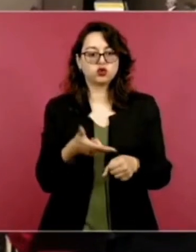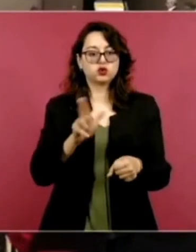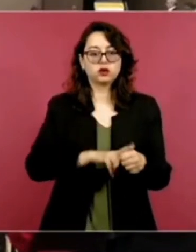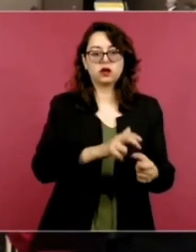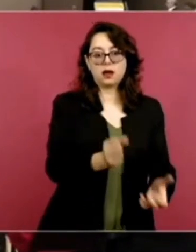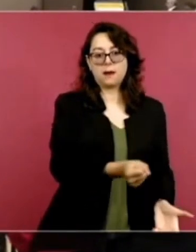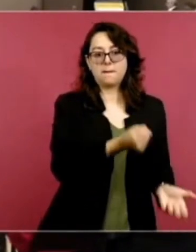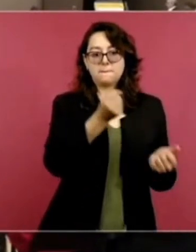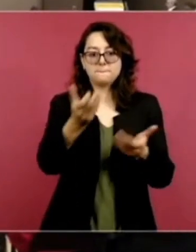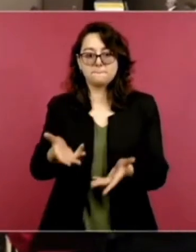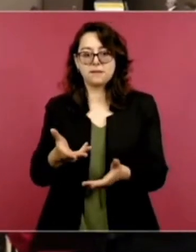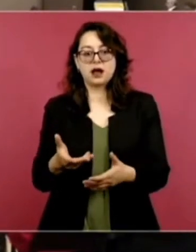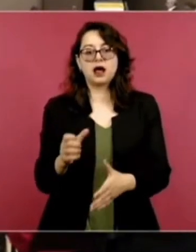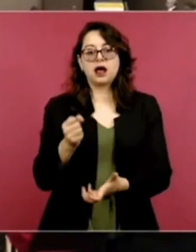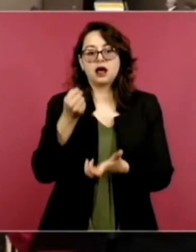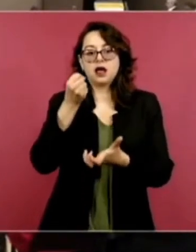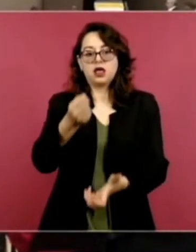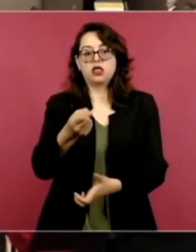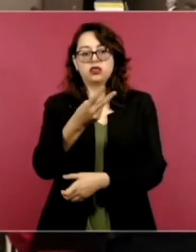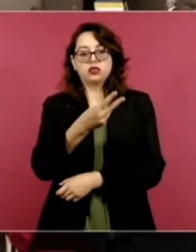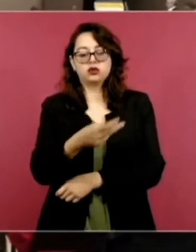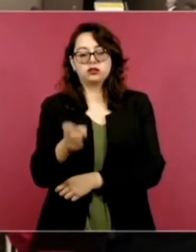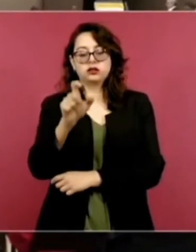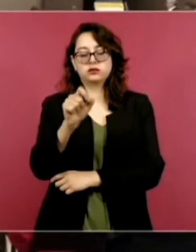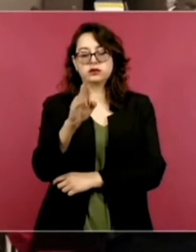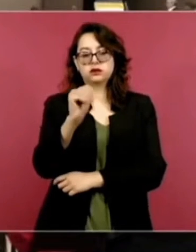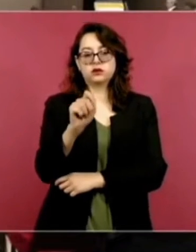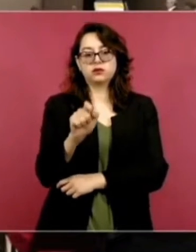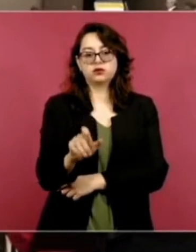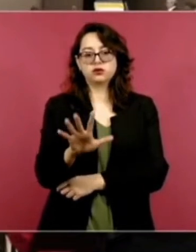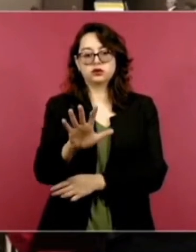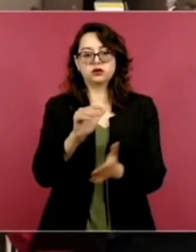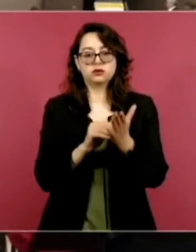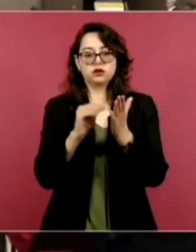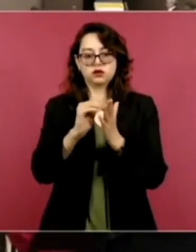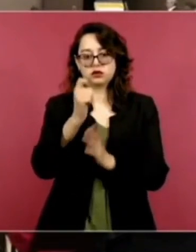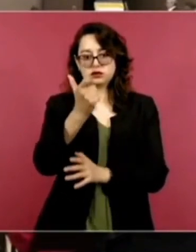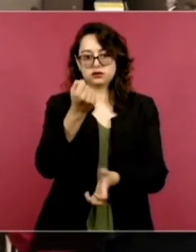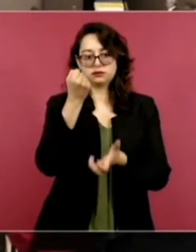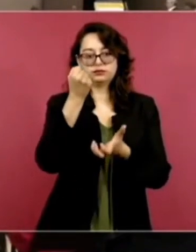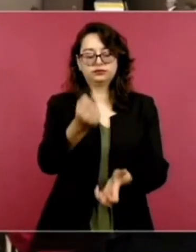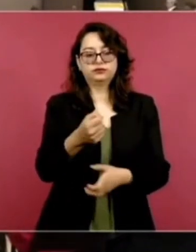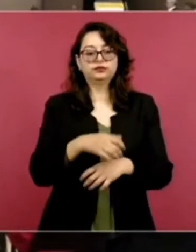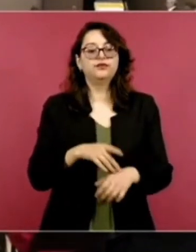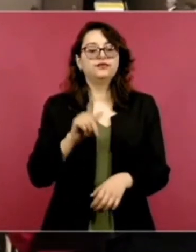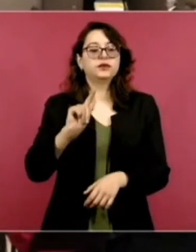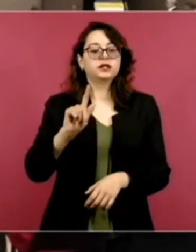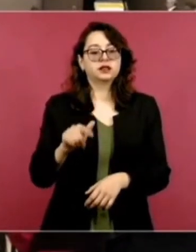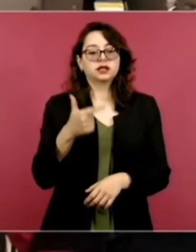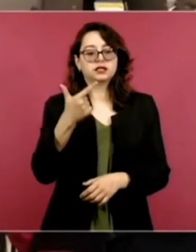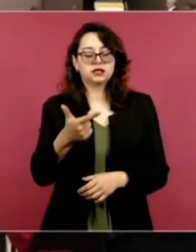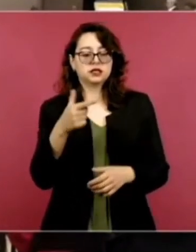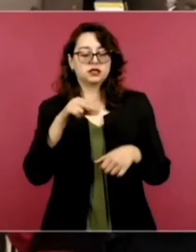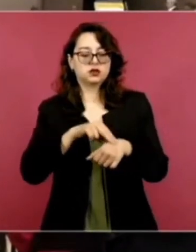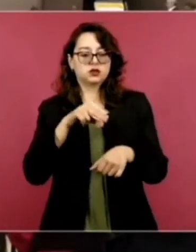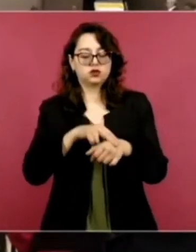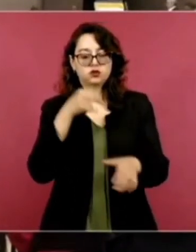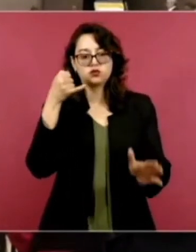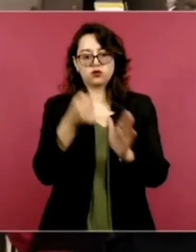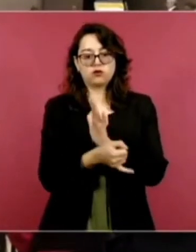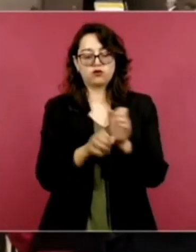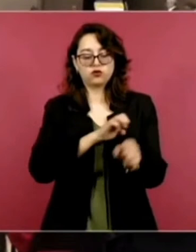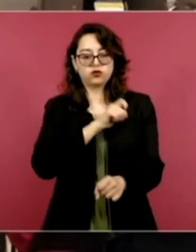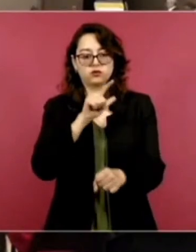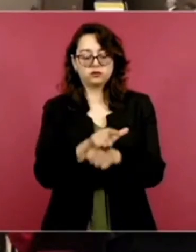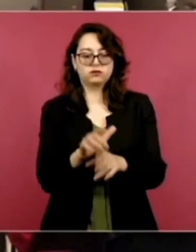una inversión de 229.5 millones de pesos. Se han sumado 77 médicos especialistas. Y los